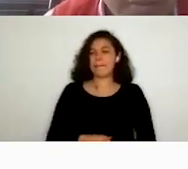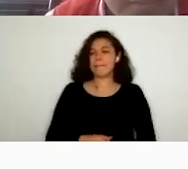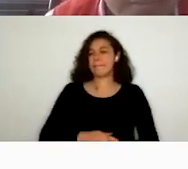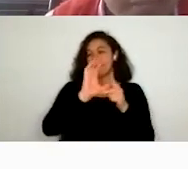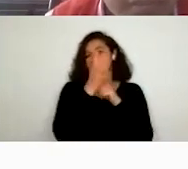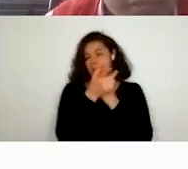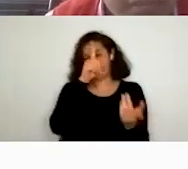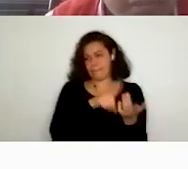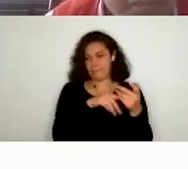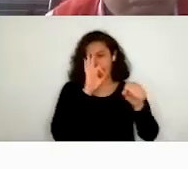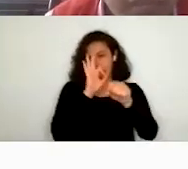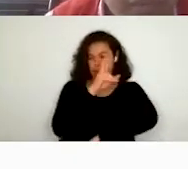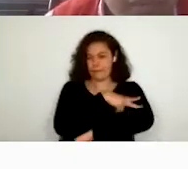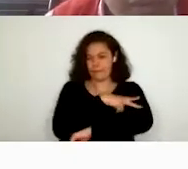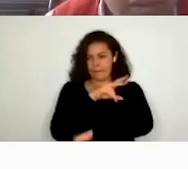Civil,